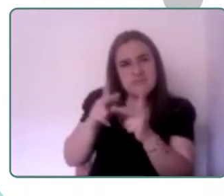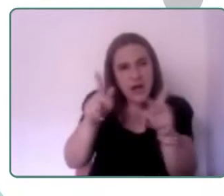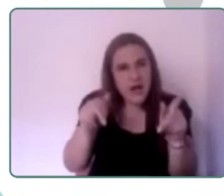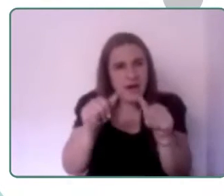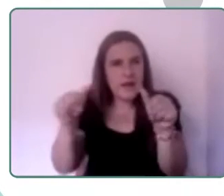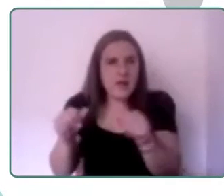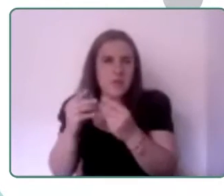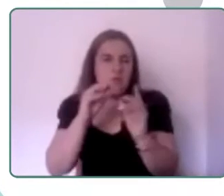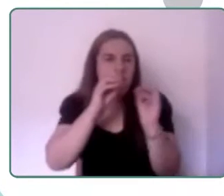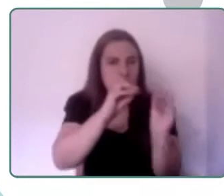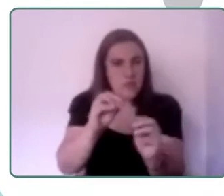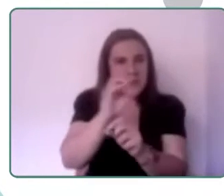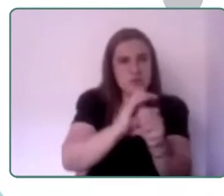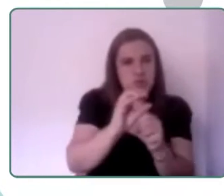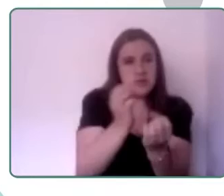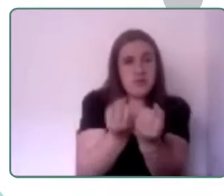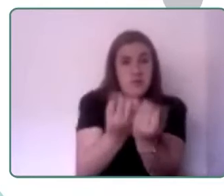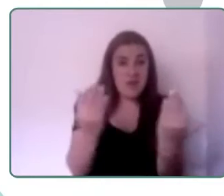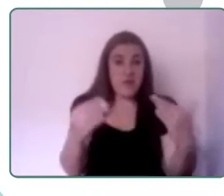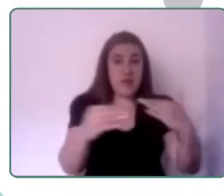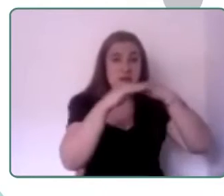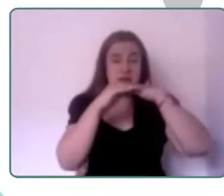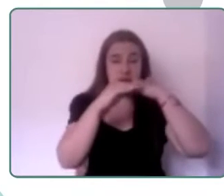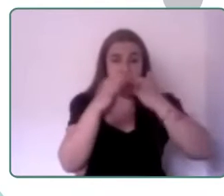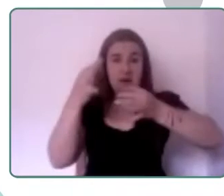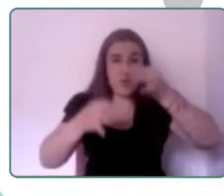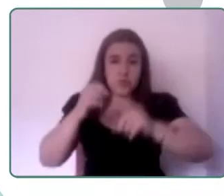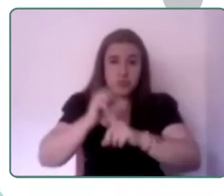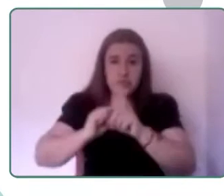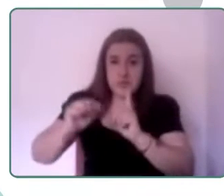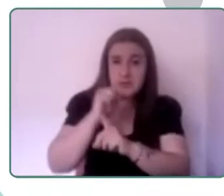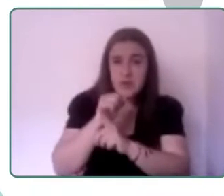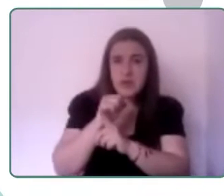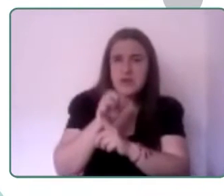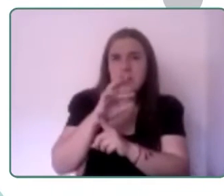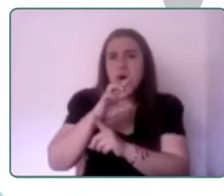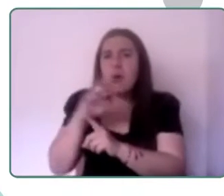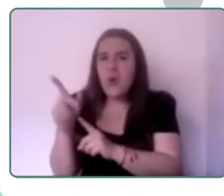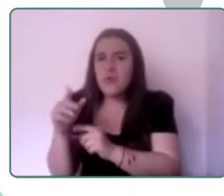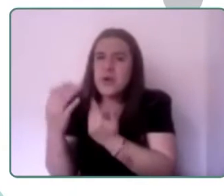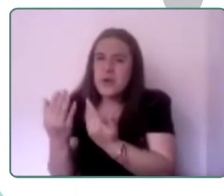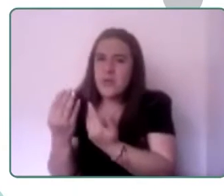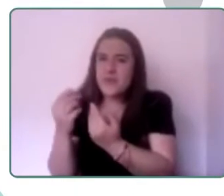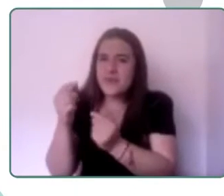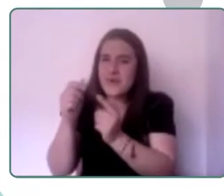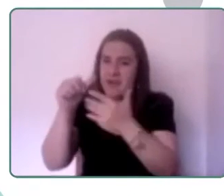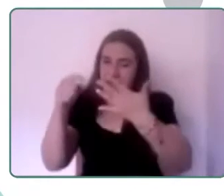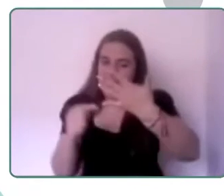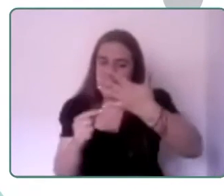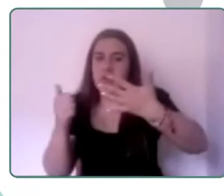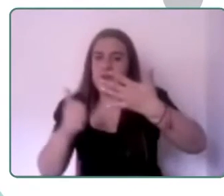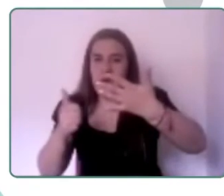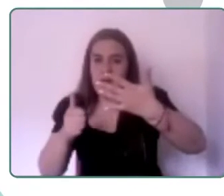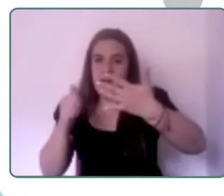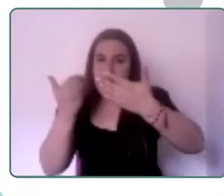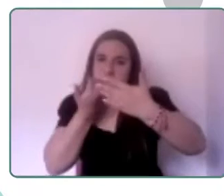ciudadana, diversidad, equidad, justicia social y como una categoría fuerte trabajamos la mayoría de edad kantiana